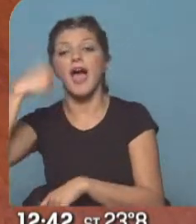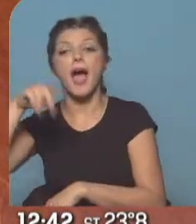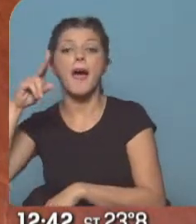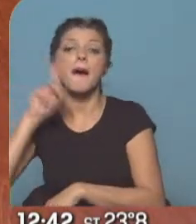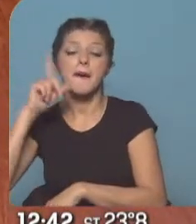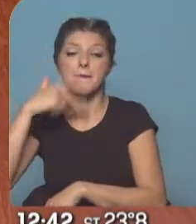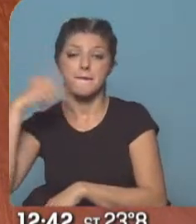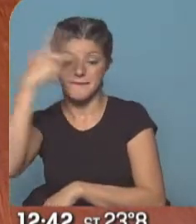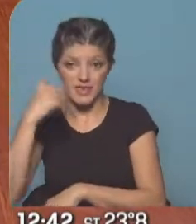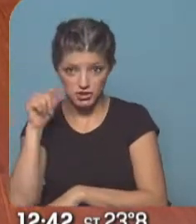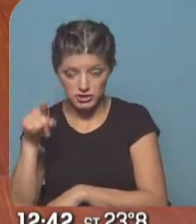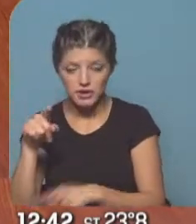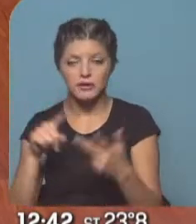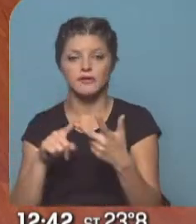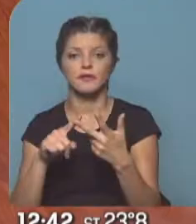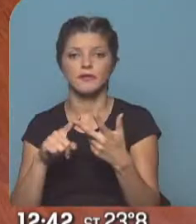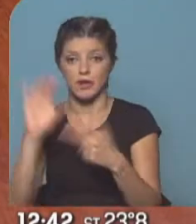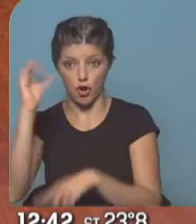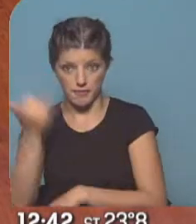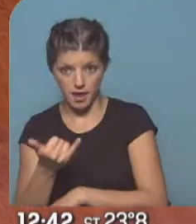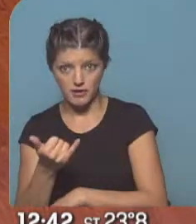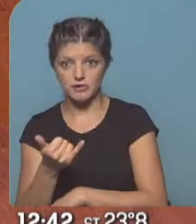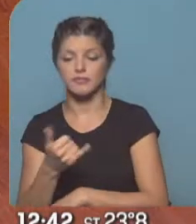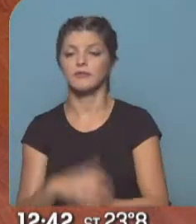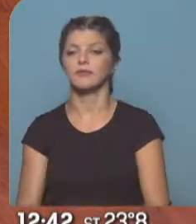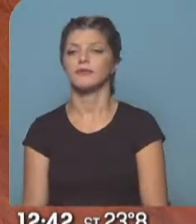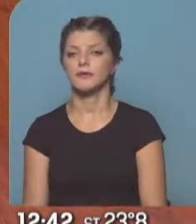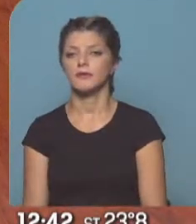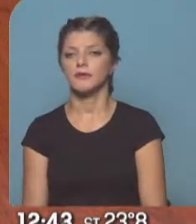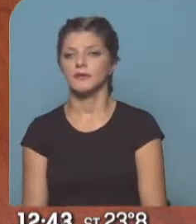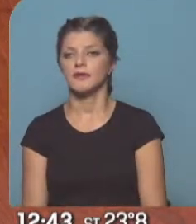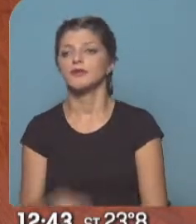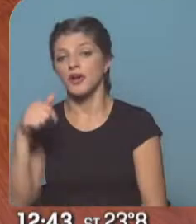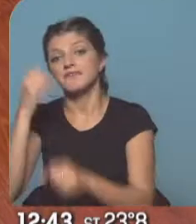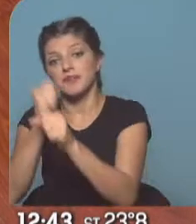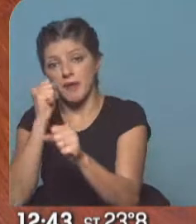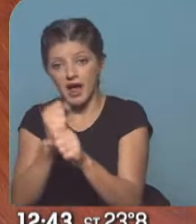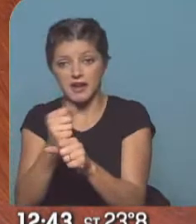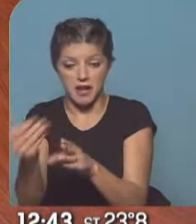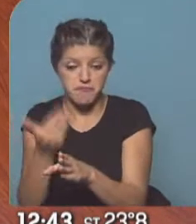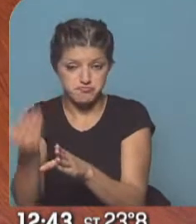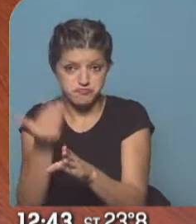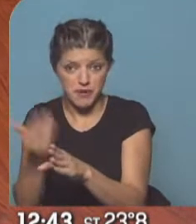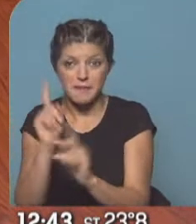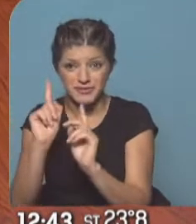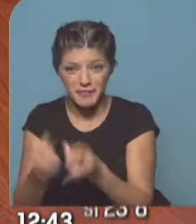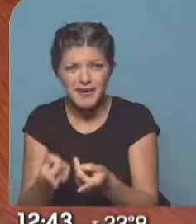que en este momento los han puesto para el fracking o para lo extractivo, donde también ahí hay un conflicto latente muy, muy